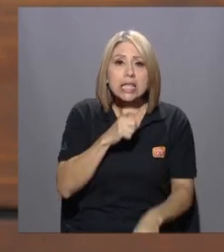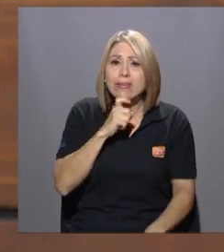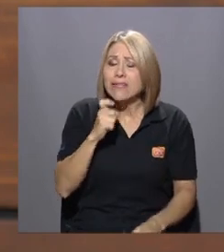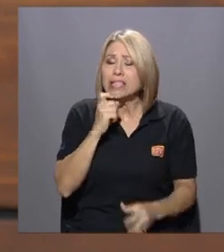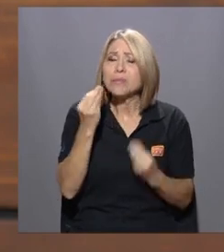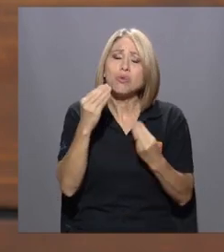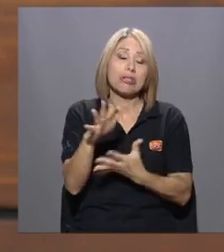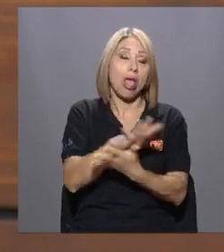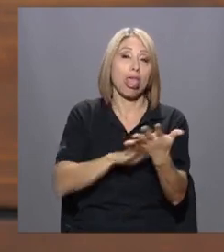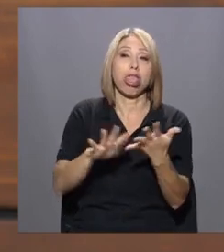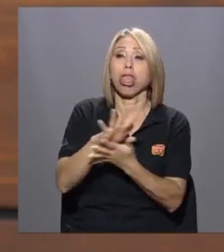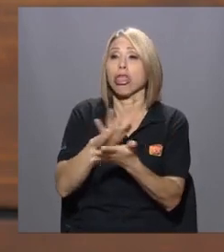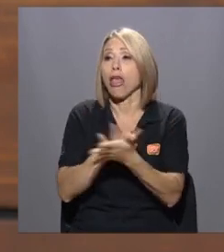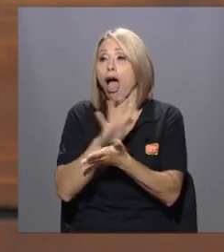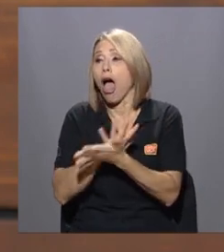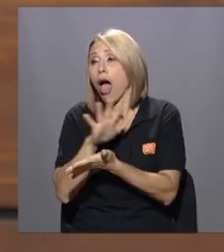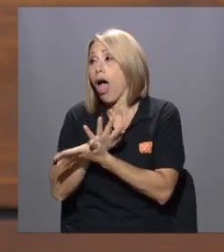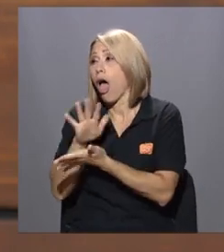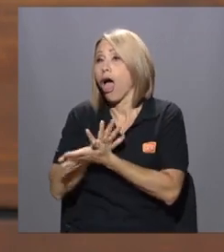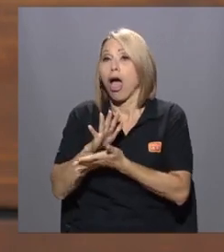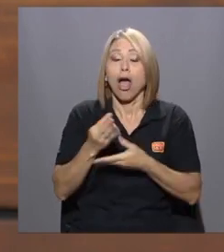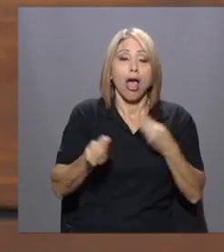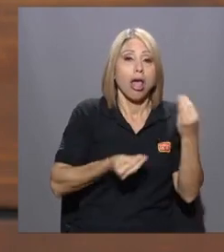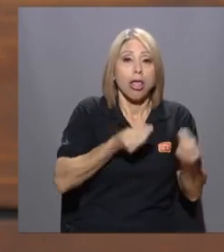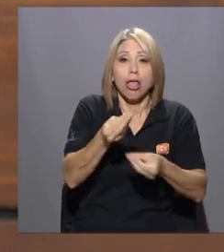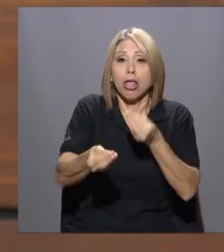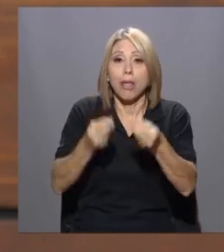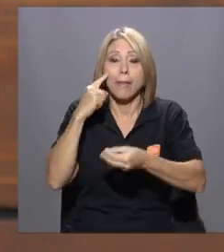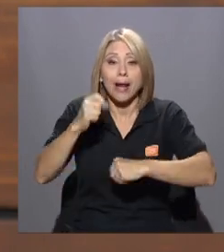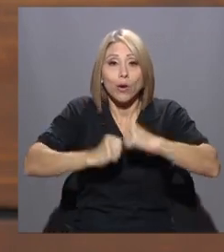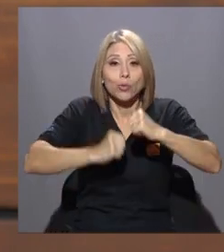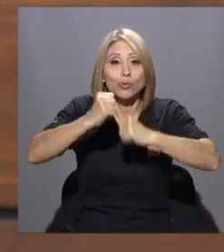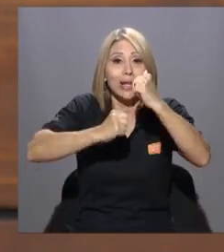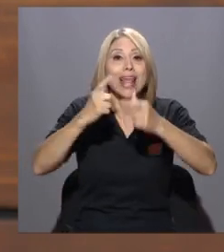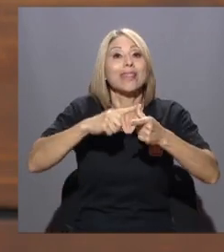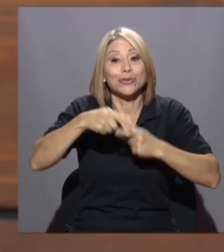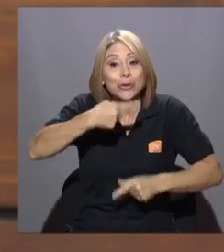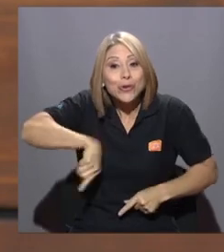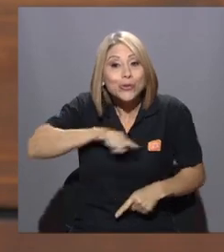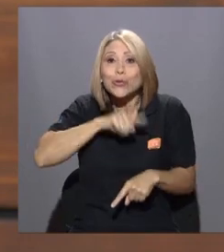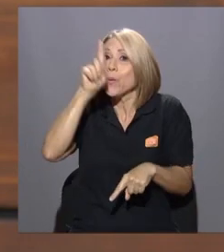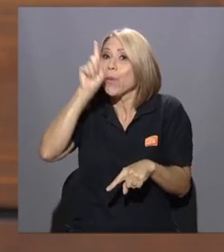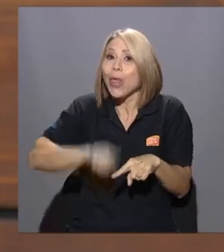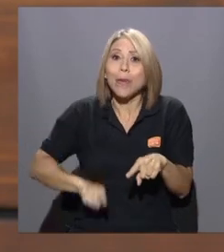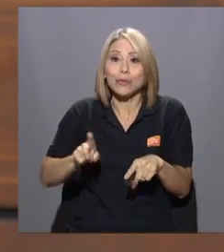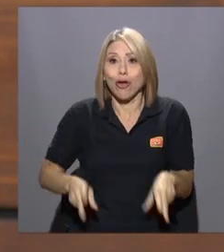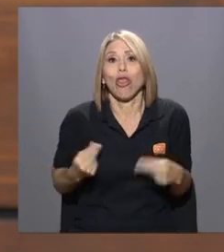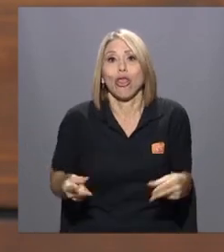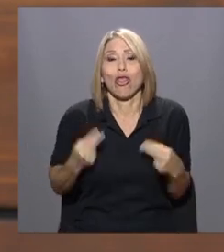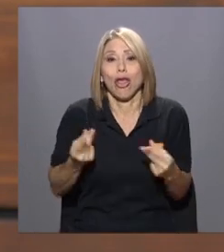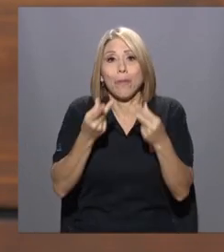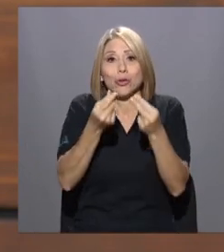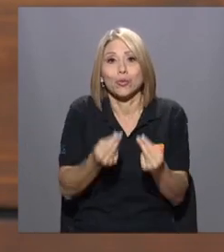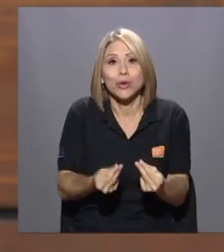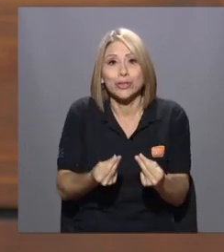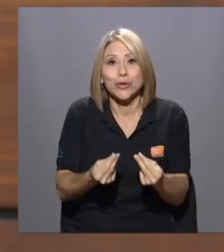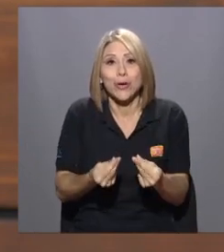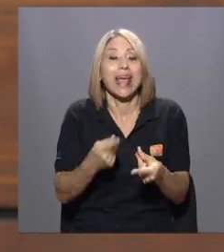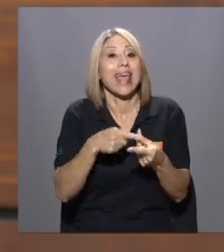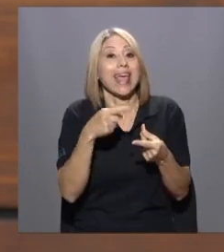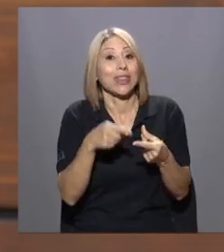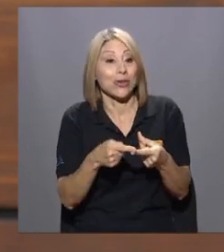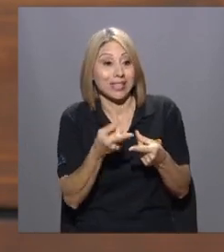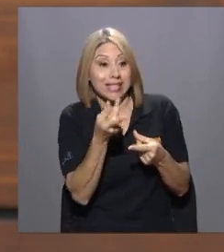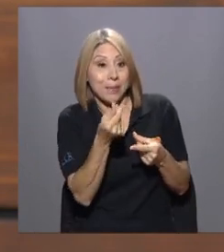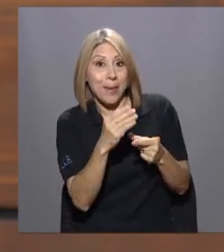enmarañada. Y eso impide que nosotros ejecutemos el presupuesto. Entonces, el remanente es